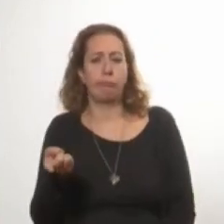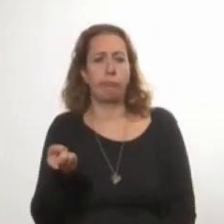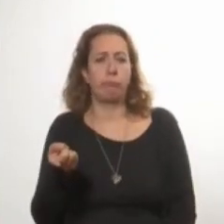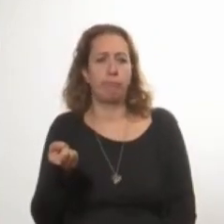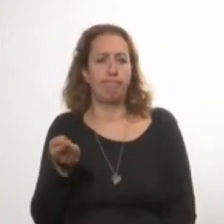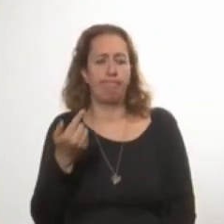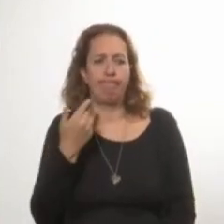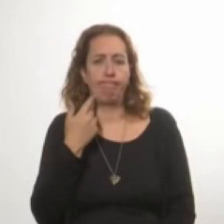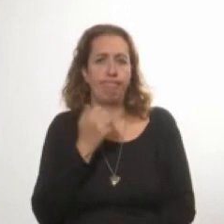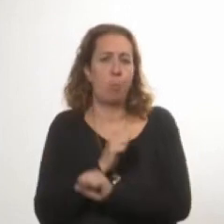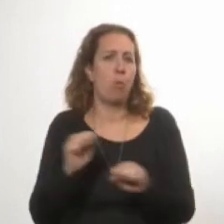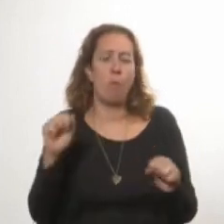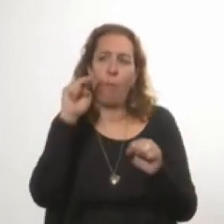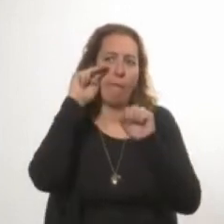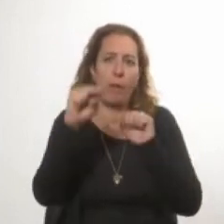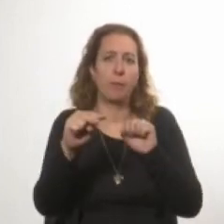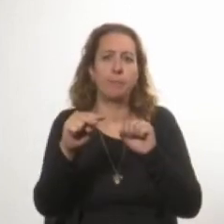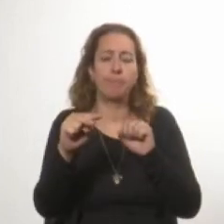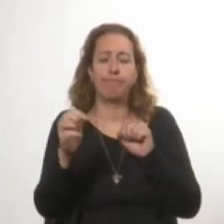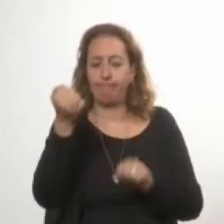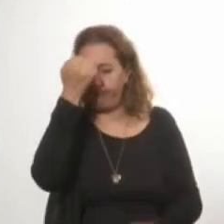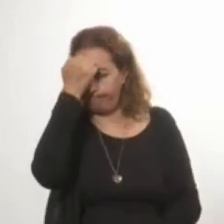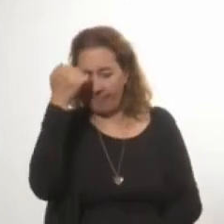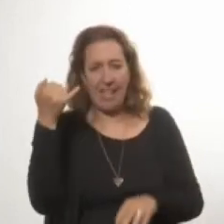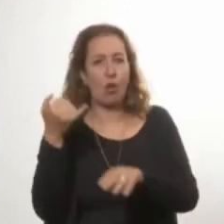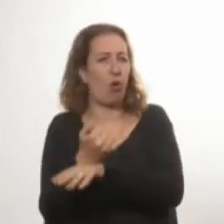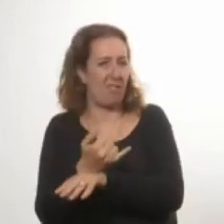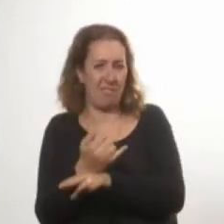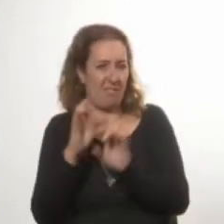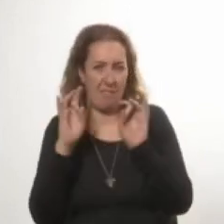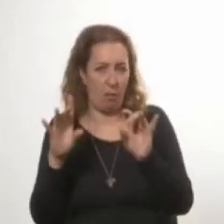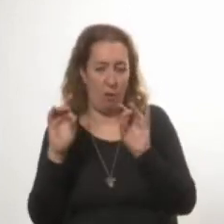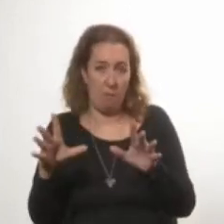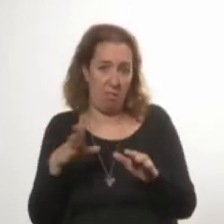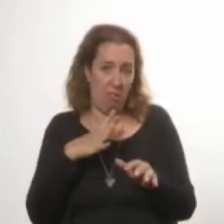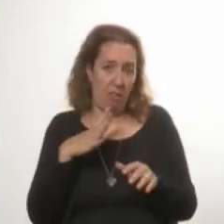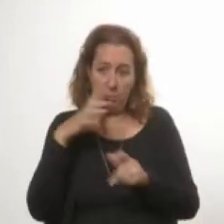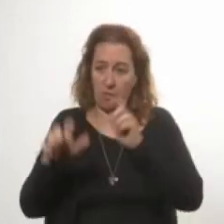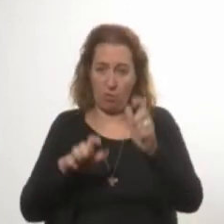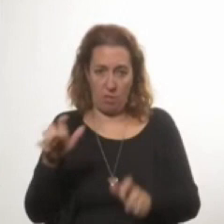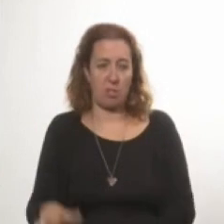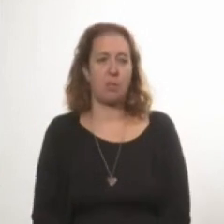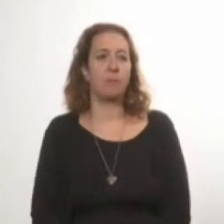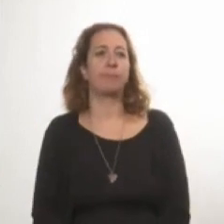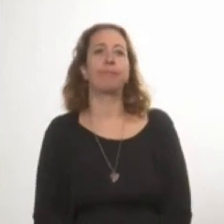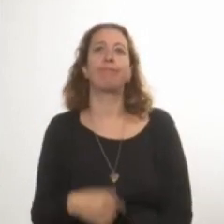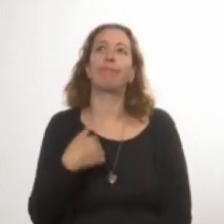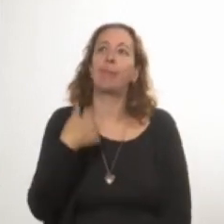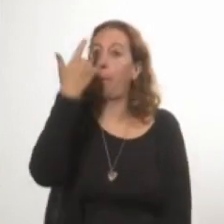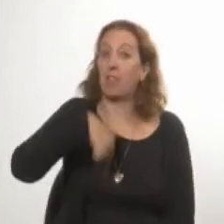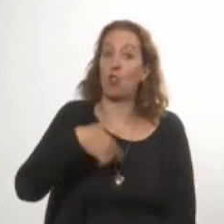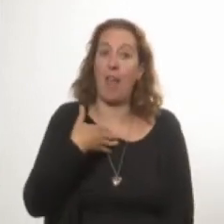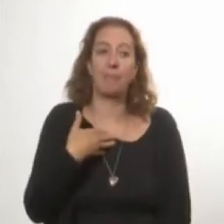nos impide arrepentirnos de los errores que naturalmente cometemos todos los hombres. Yo en lo